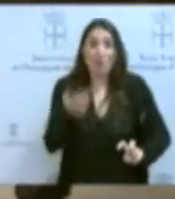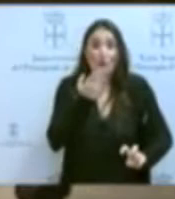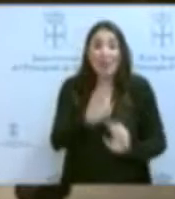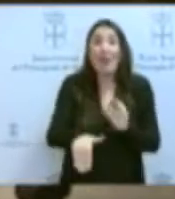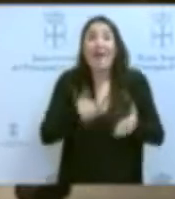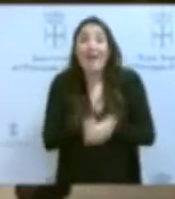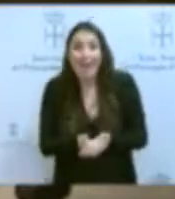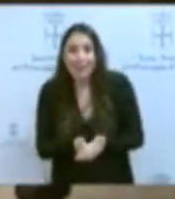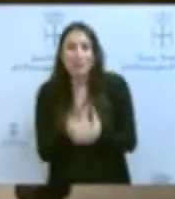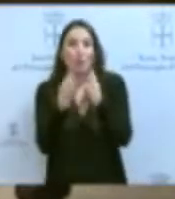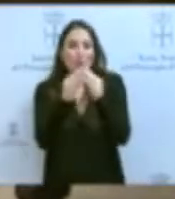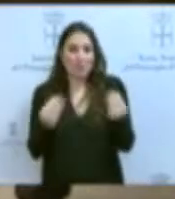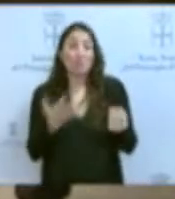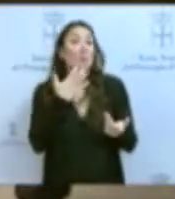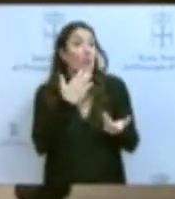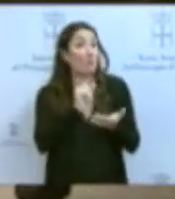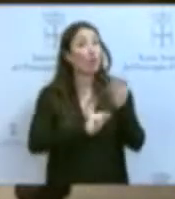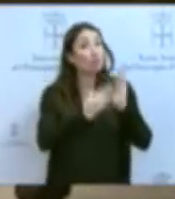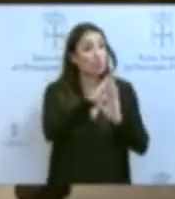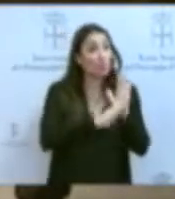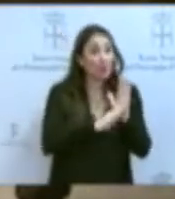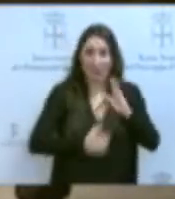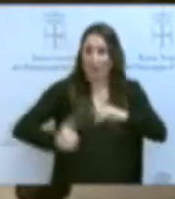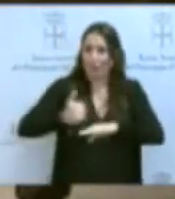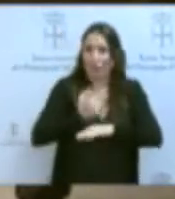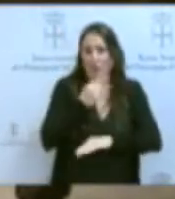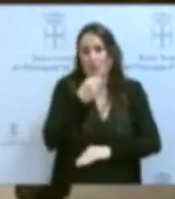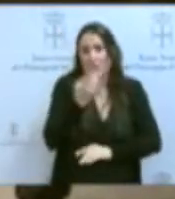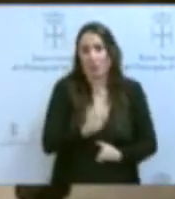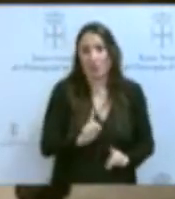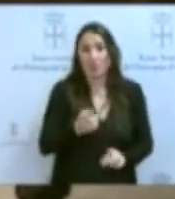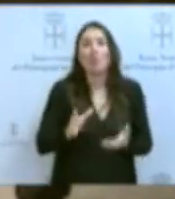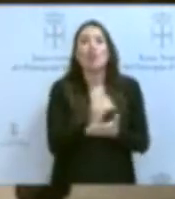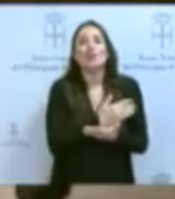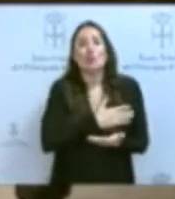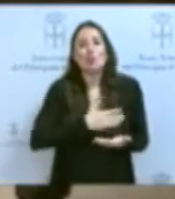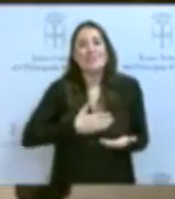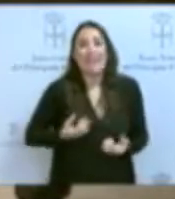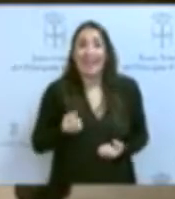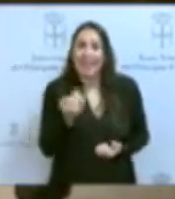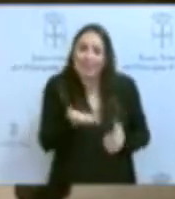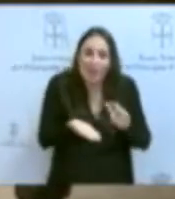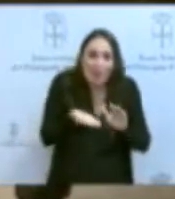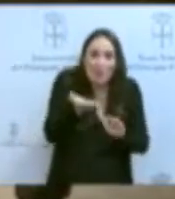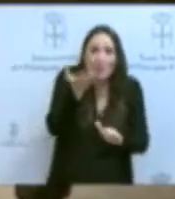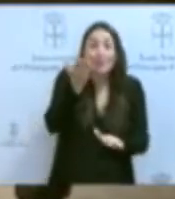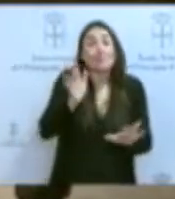con la universidad, el propio rector decía que era insuficiente, todos seguramente deseásemos que la cantidad fuese superior,